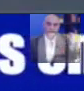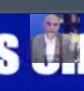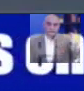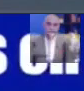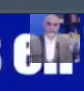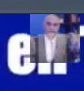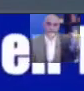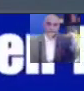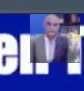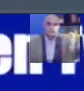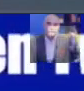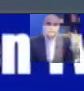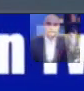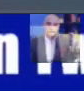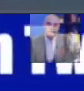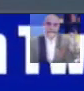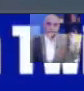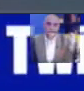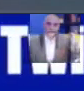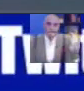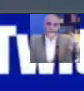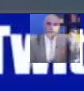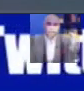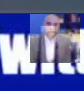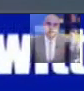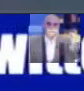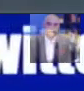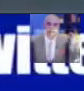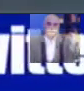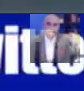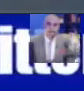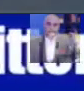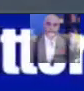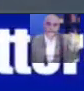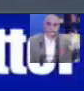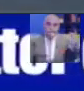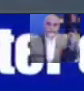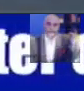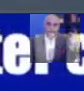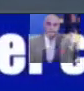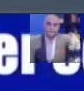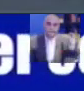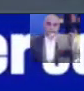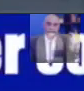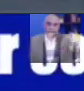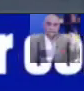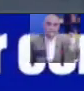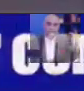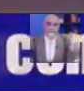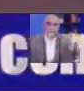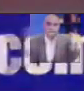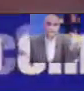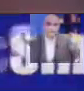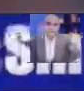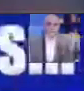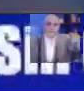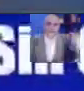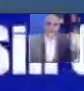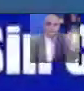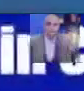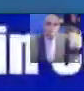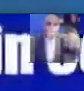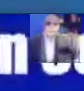corridito. Hoy tenemos programa a las 8:30 de la noche. Y bueno, si todo marcha bien,